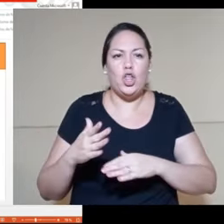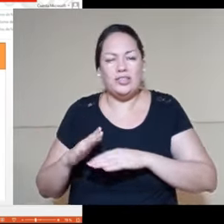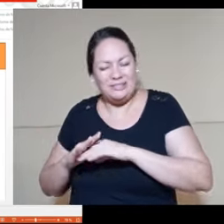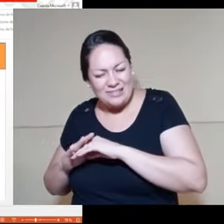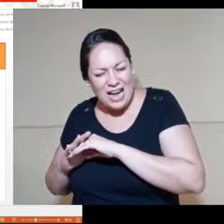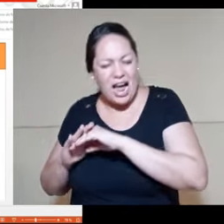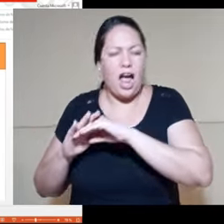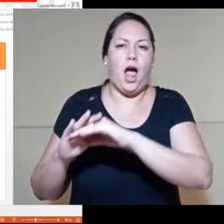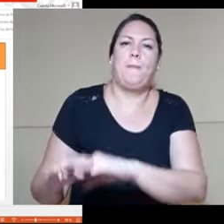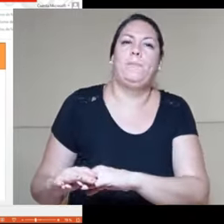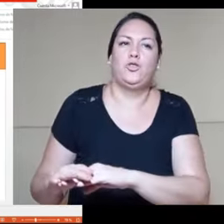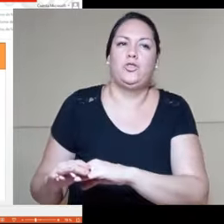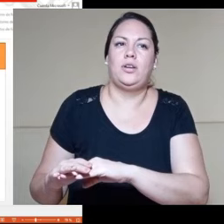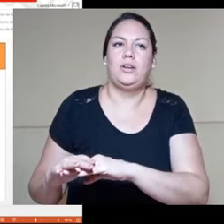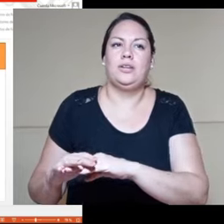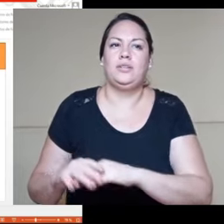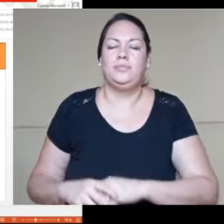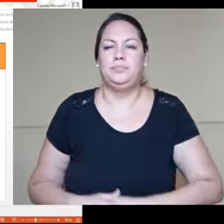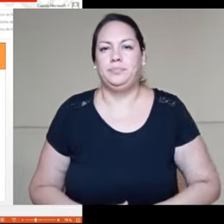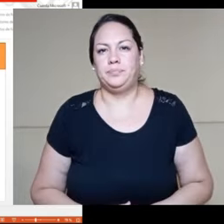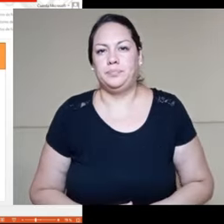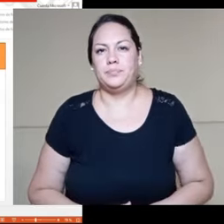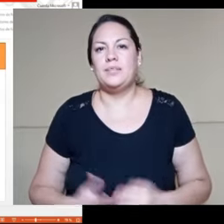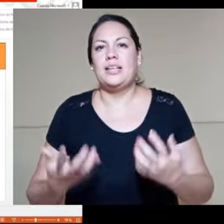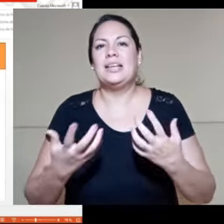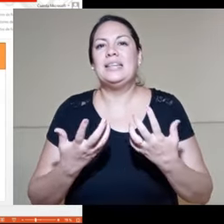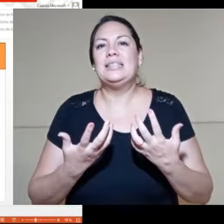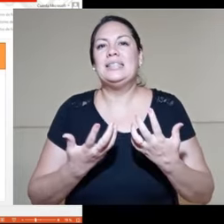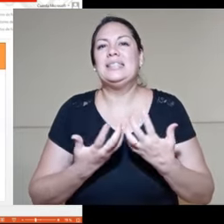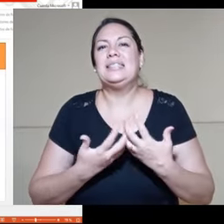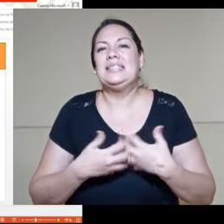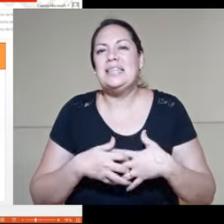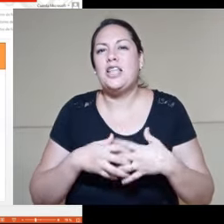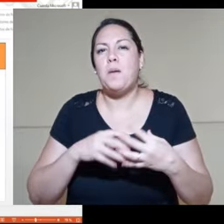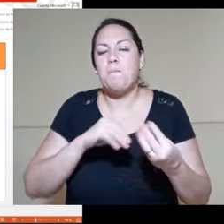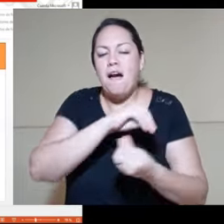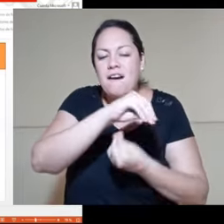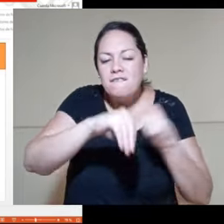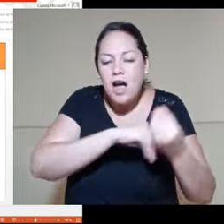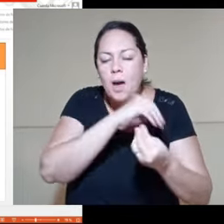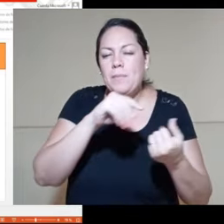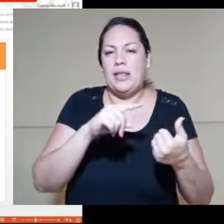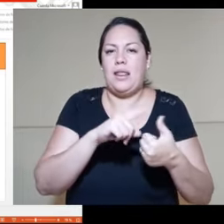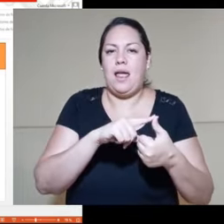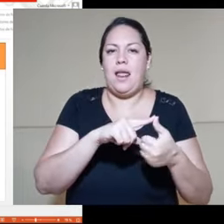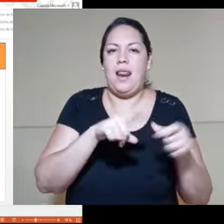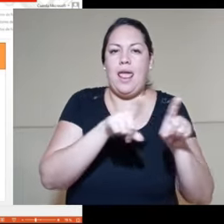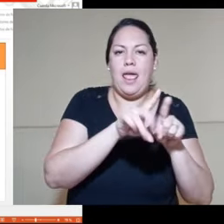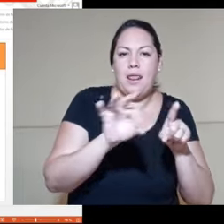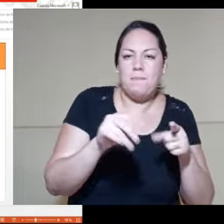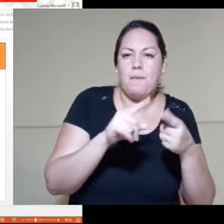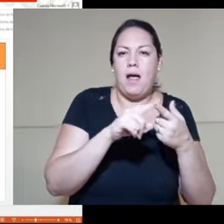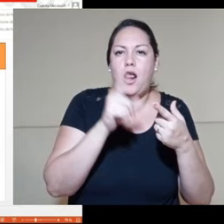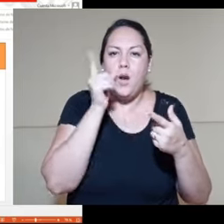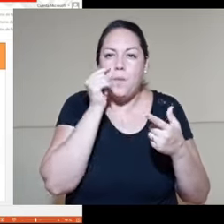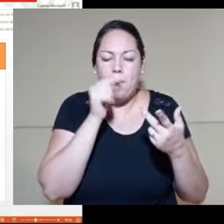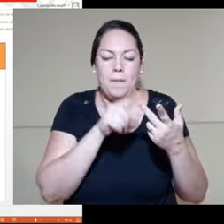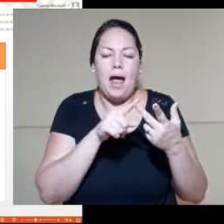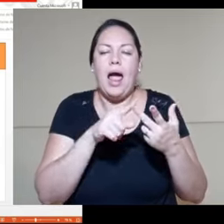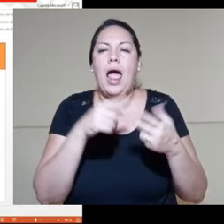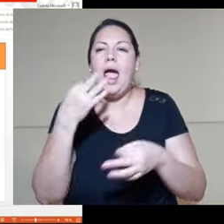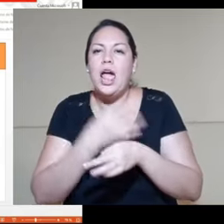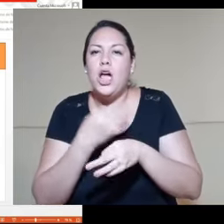está toda la familia afectada, no solamente la persona, se afecta todo un sistema familiar. Hermanos, padres,